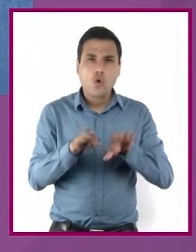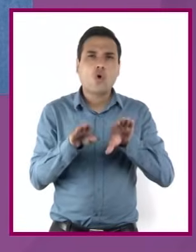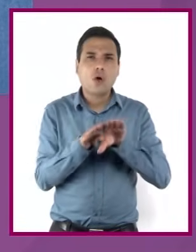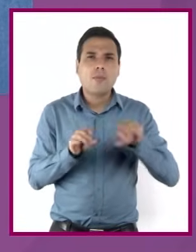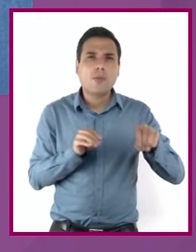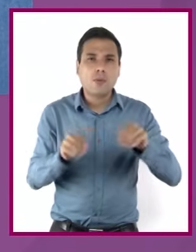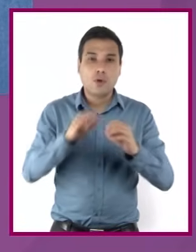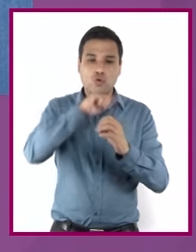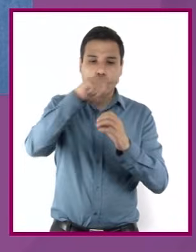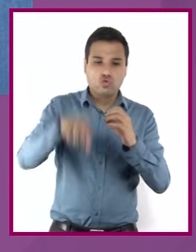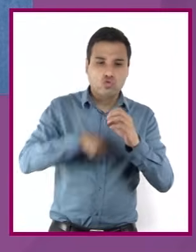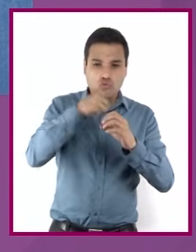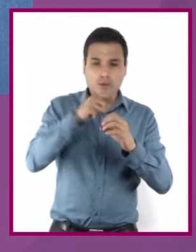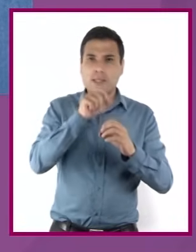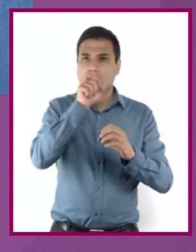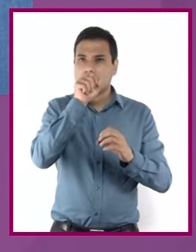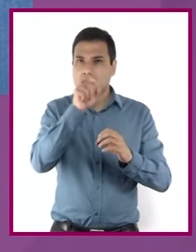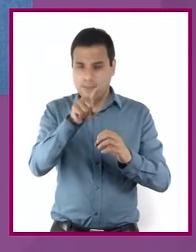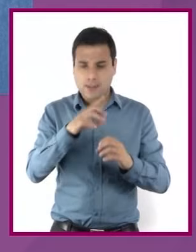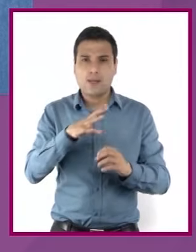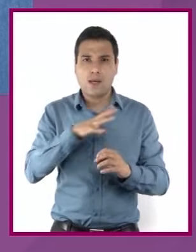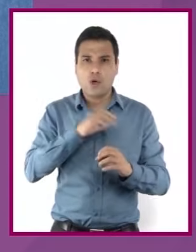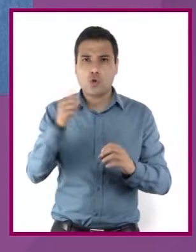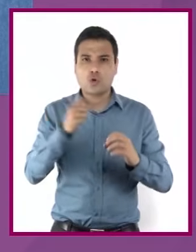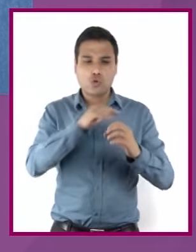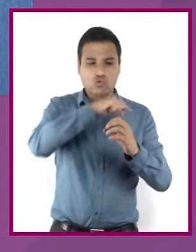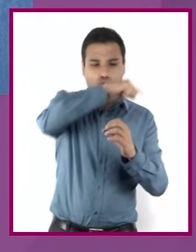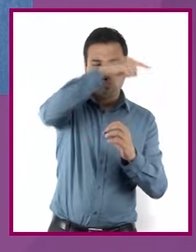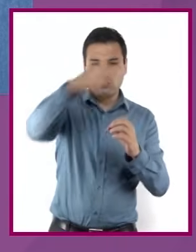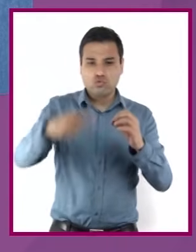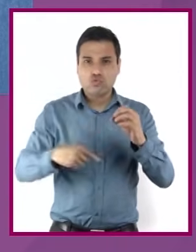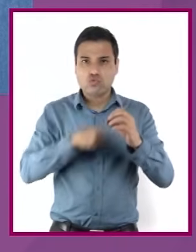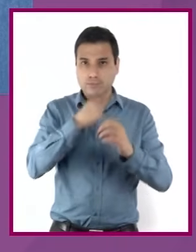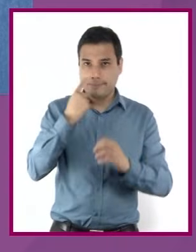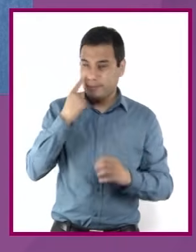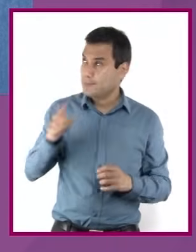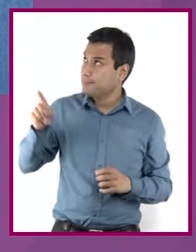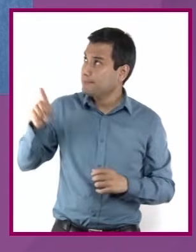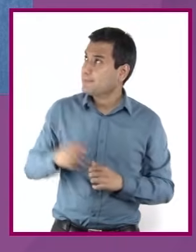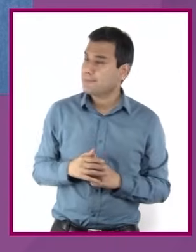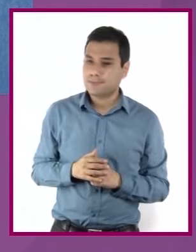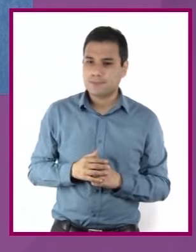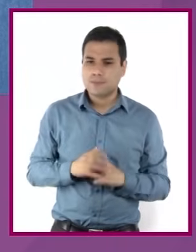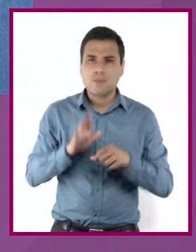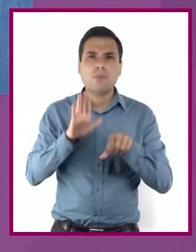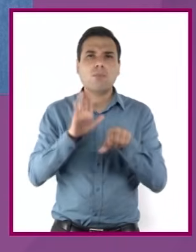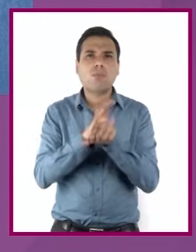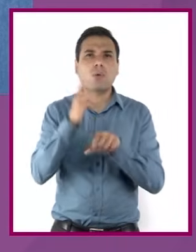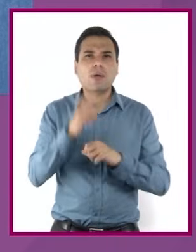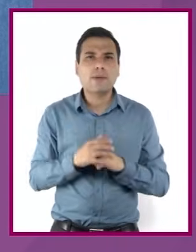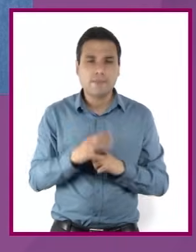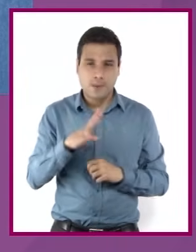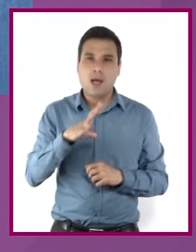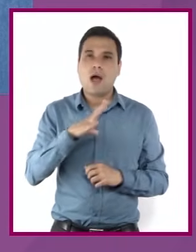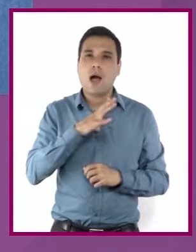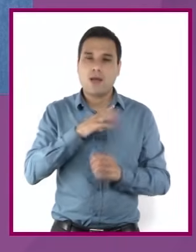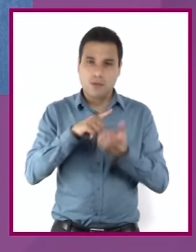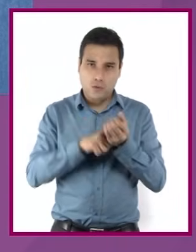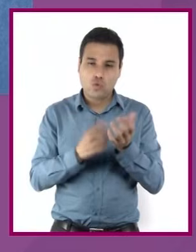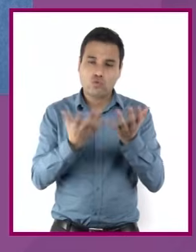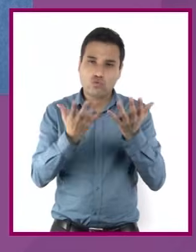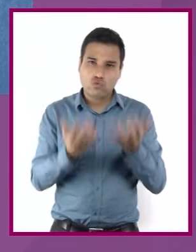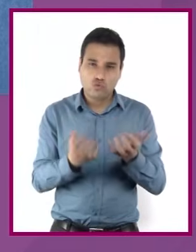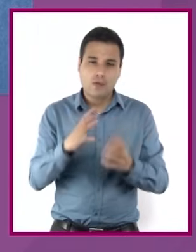sino también de forma elíptica, y que su orientación se debía a la presencia de campos magnéticos, por lo que propuso subniveles